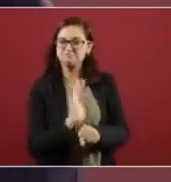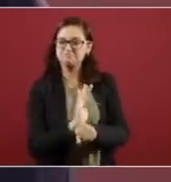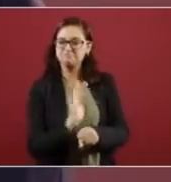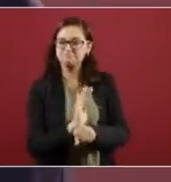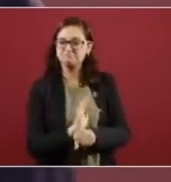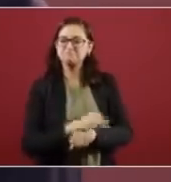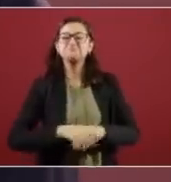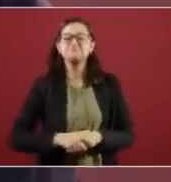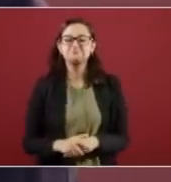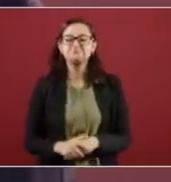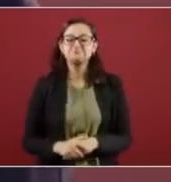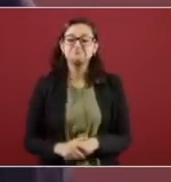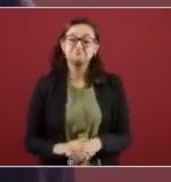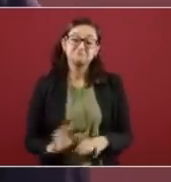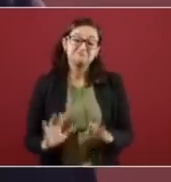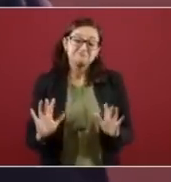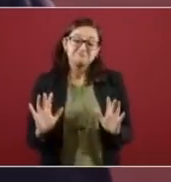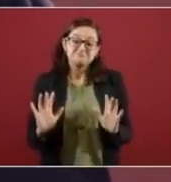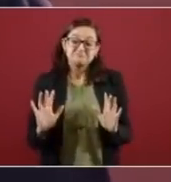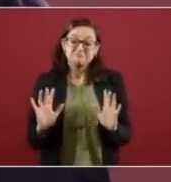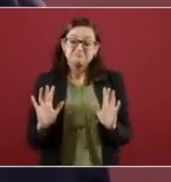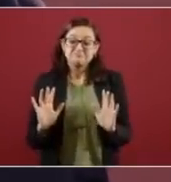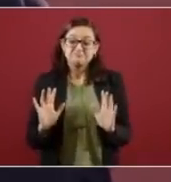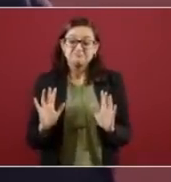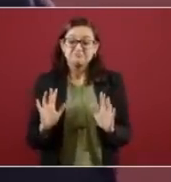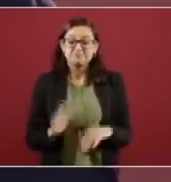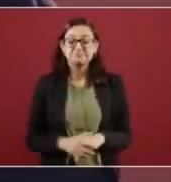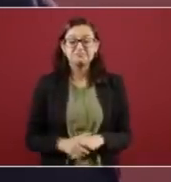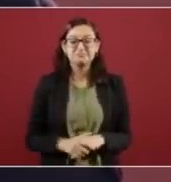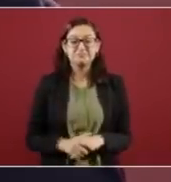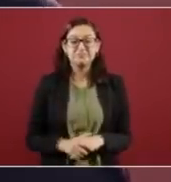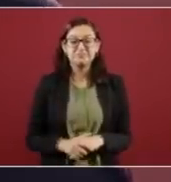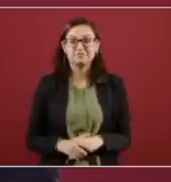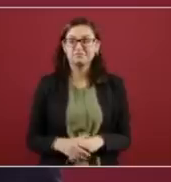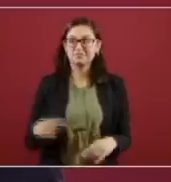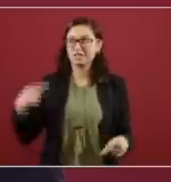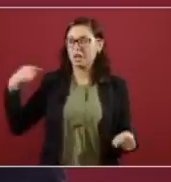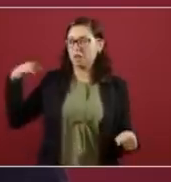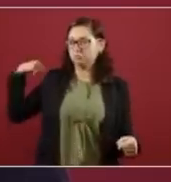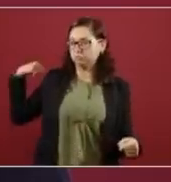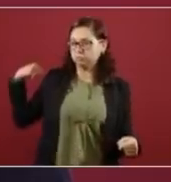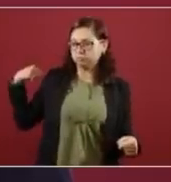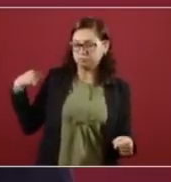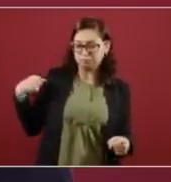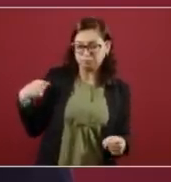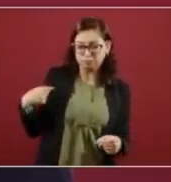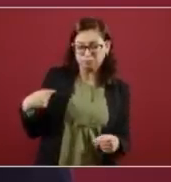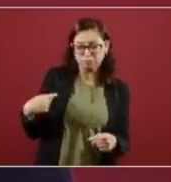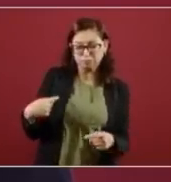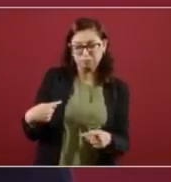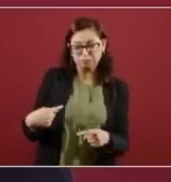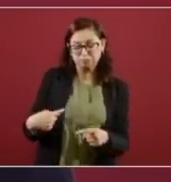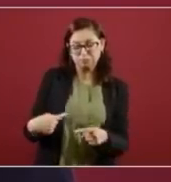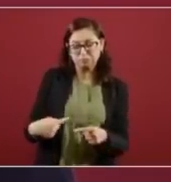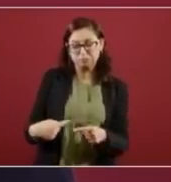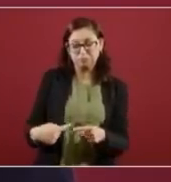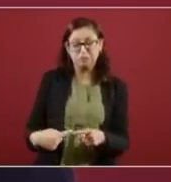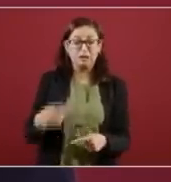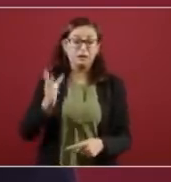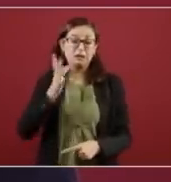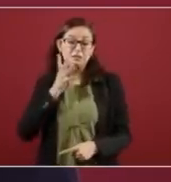no sé o ya en la cámara de diputados y senadores